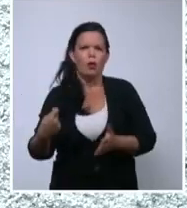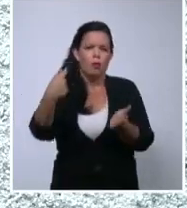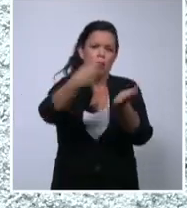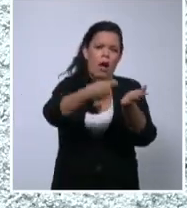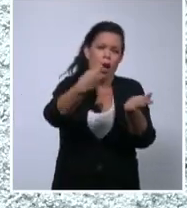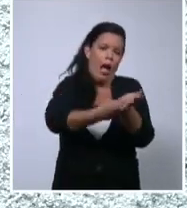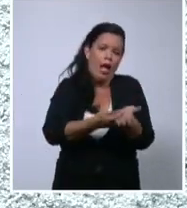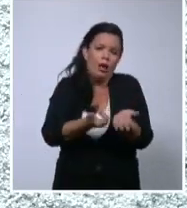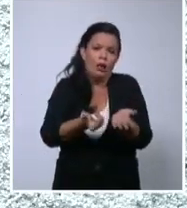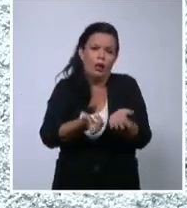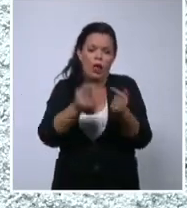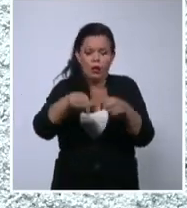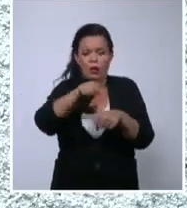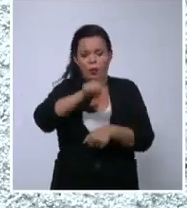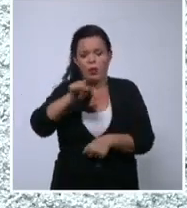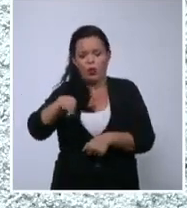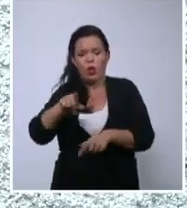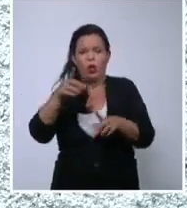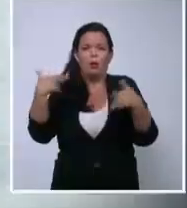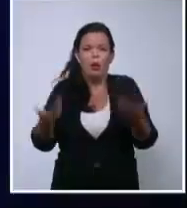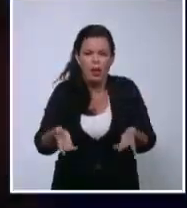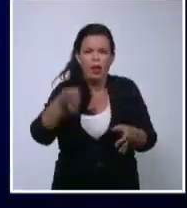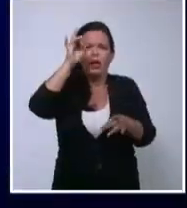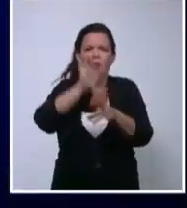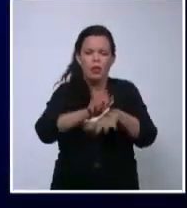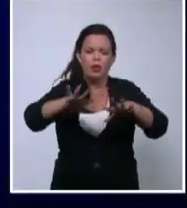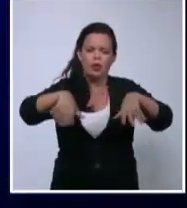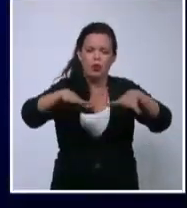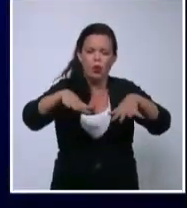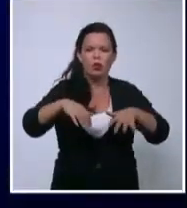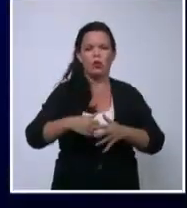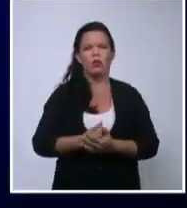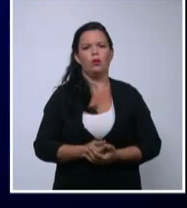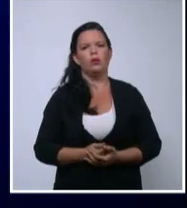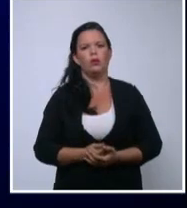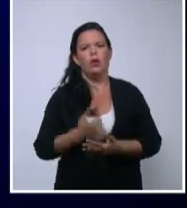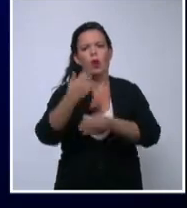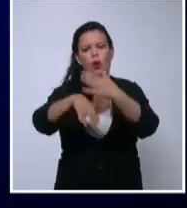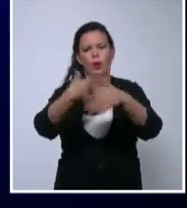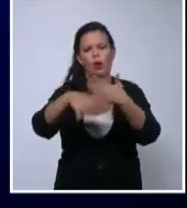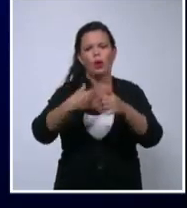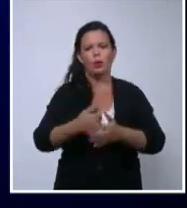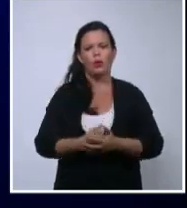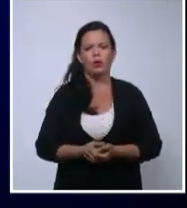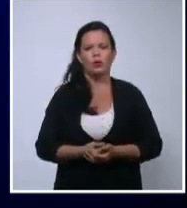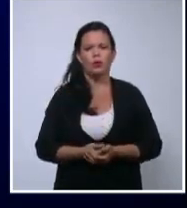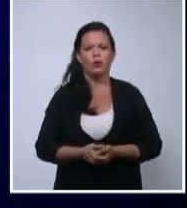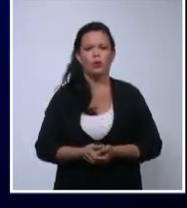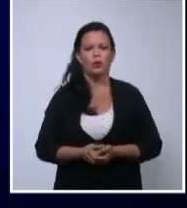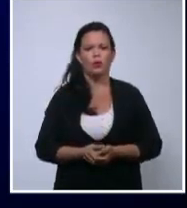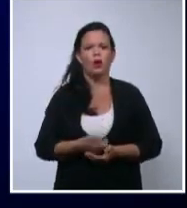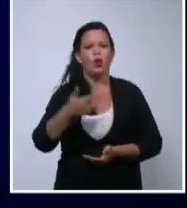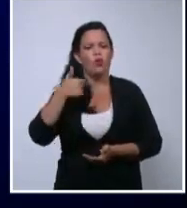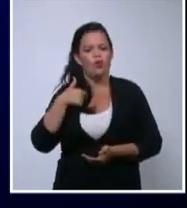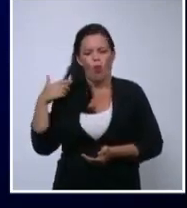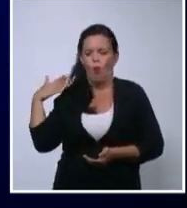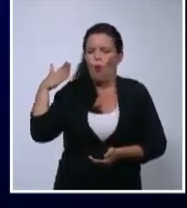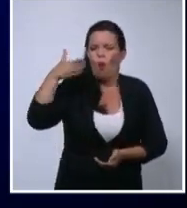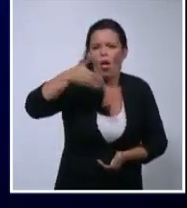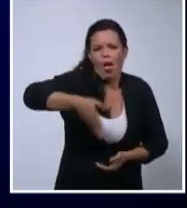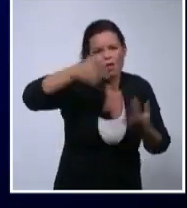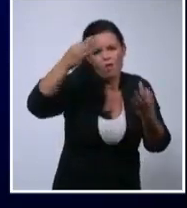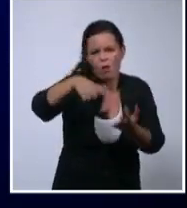gente para hacer acciones contra Cuba. Yo voy a entrar directamente a la Plaza de la Revolución corriéndole para